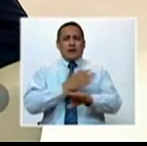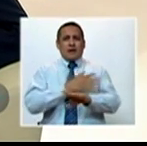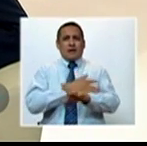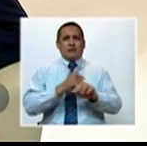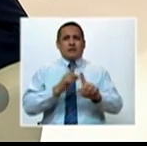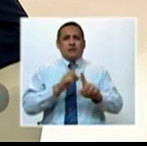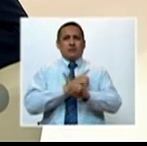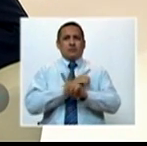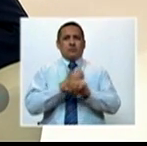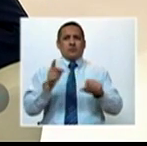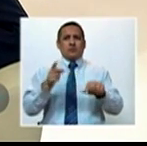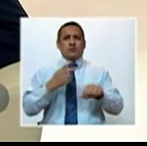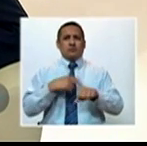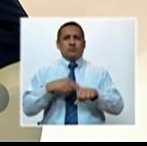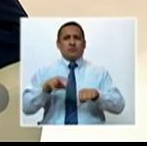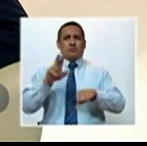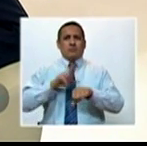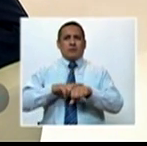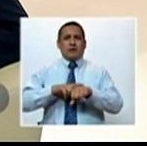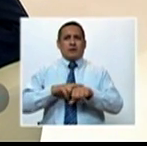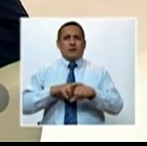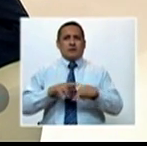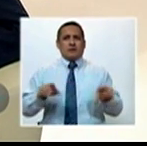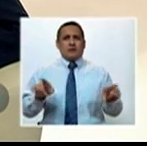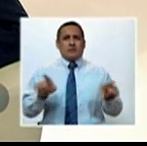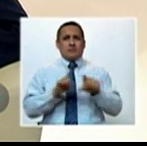es muy común